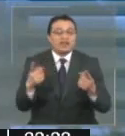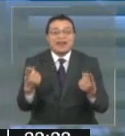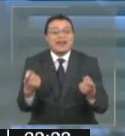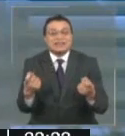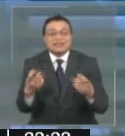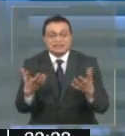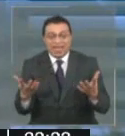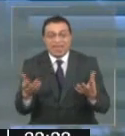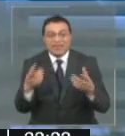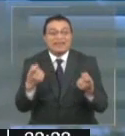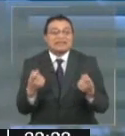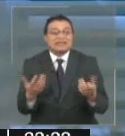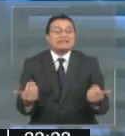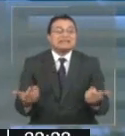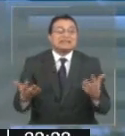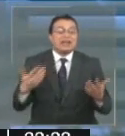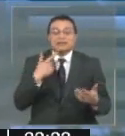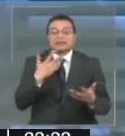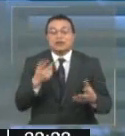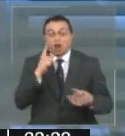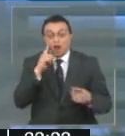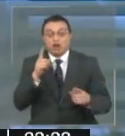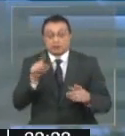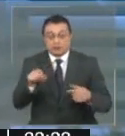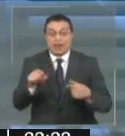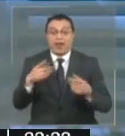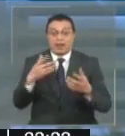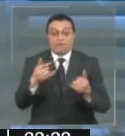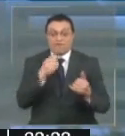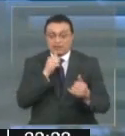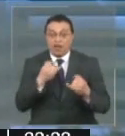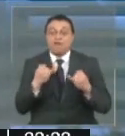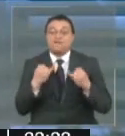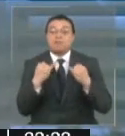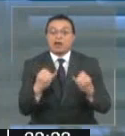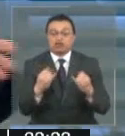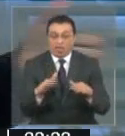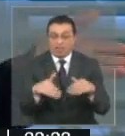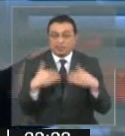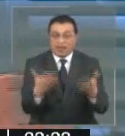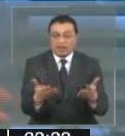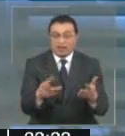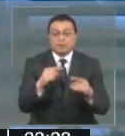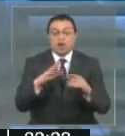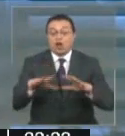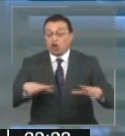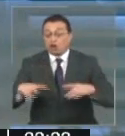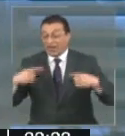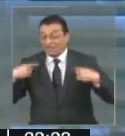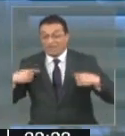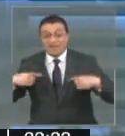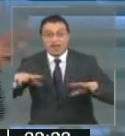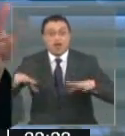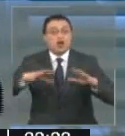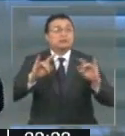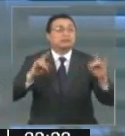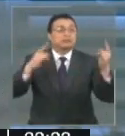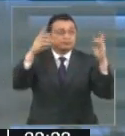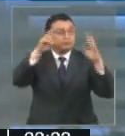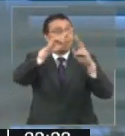necesidades específicas de la accesibilidad. La accesibilidad tiene que ser en la información que entrego, en las condiciones físicas del establecimiento, o sea,